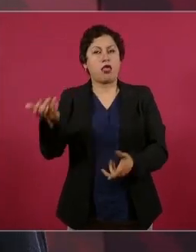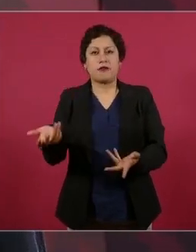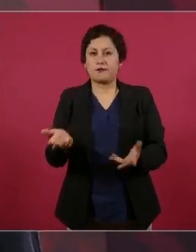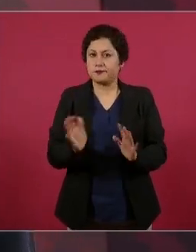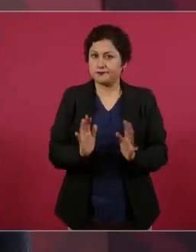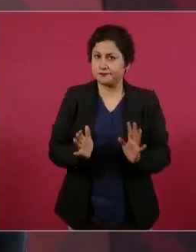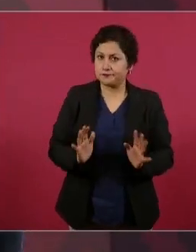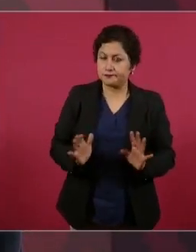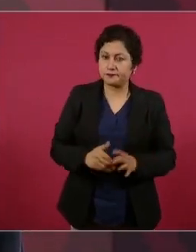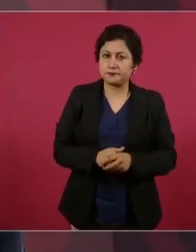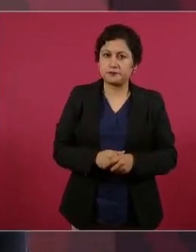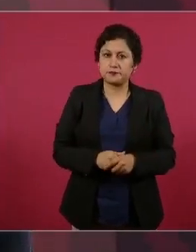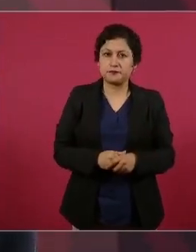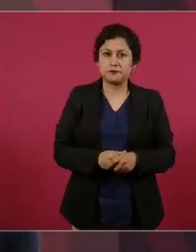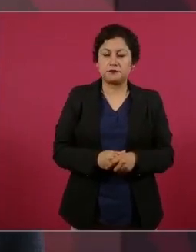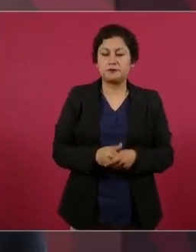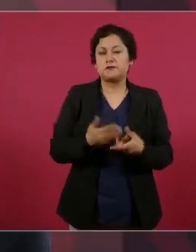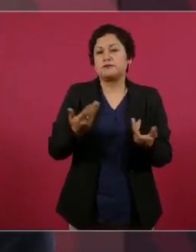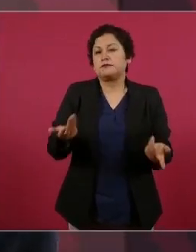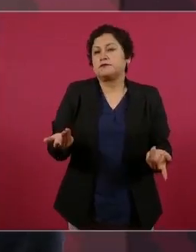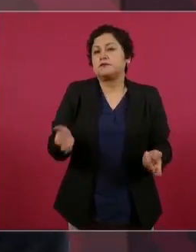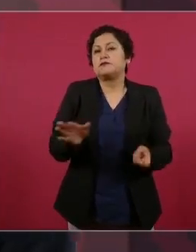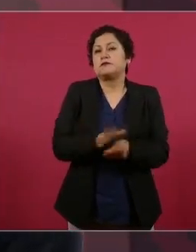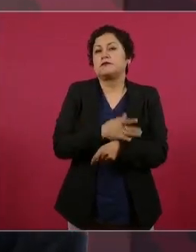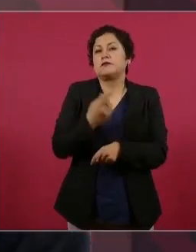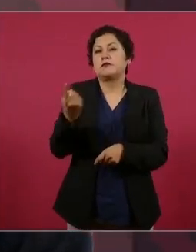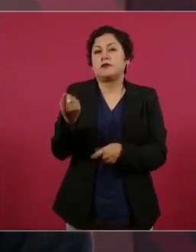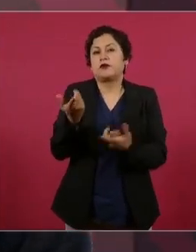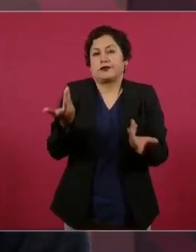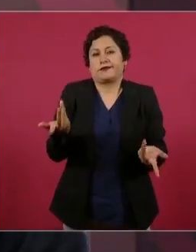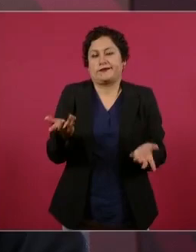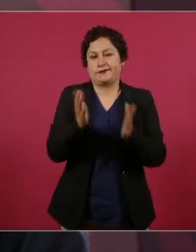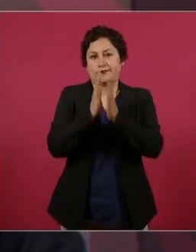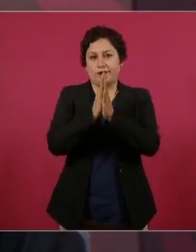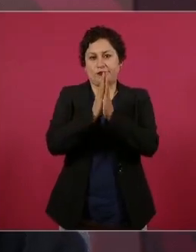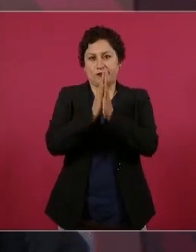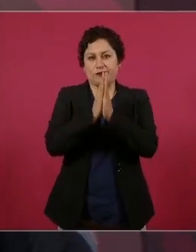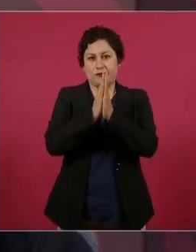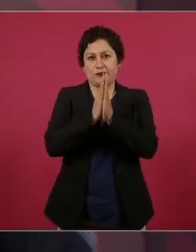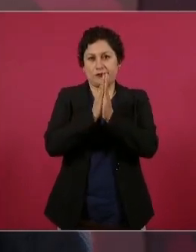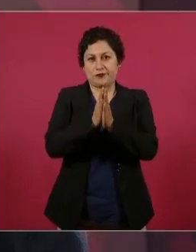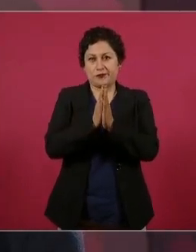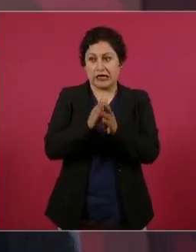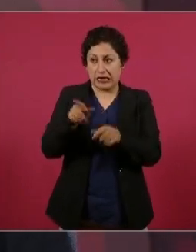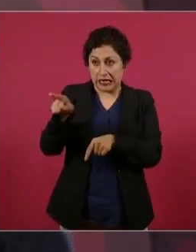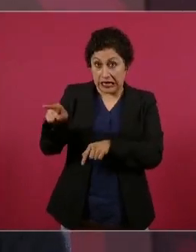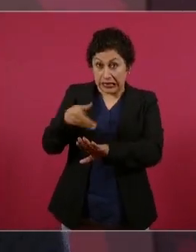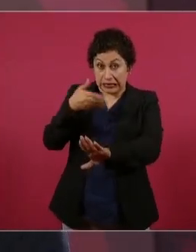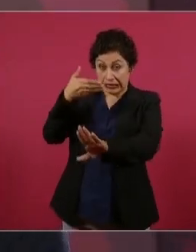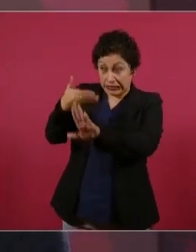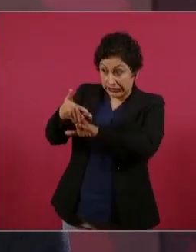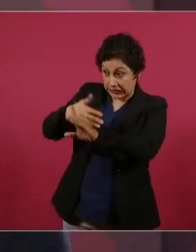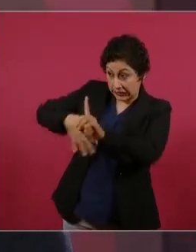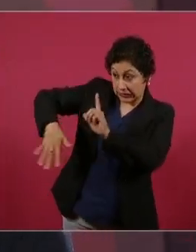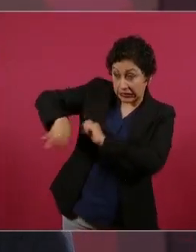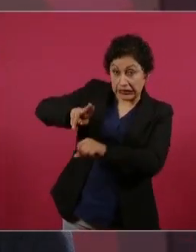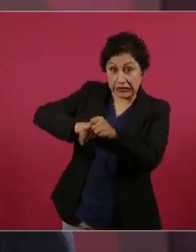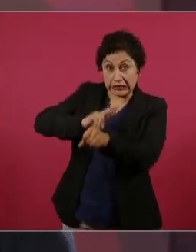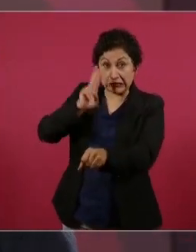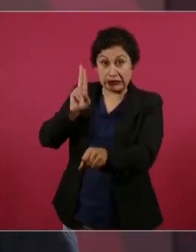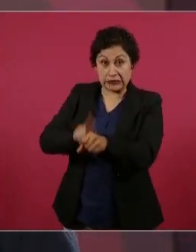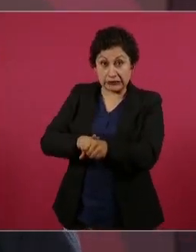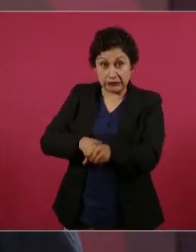porque ni modo que vayan a apoyar el ecocidio que se ha cometido,